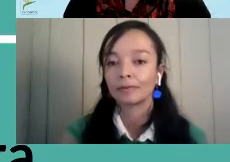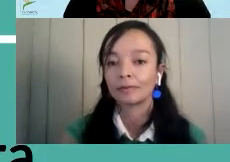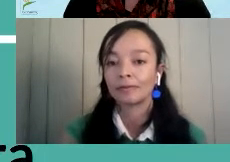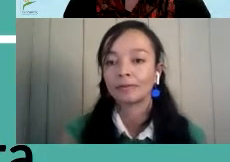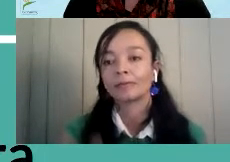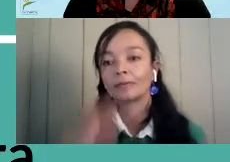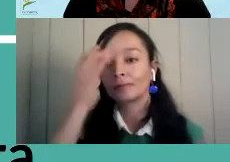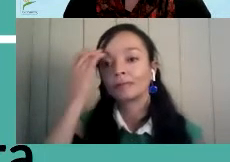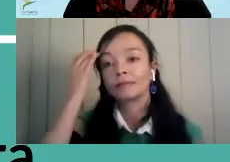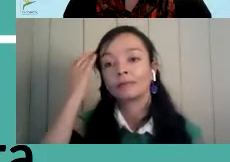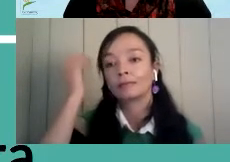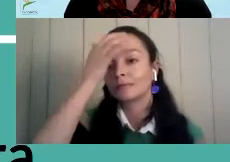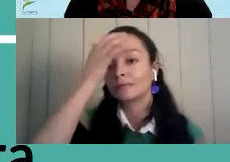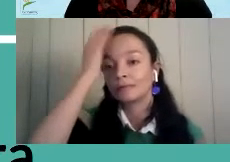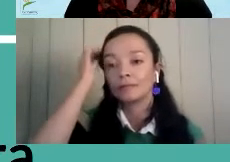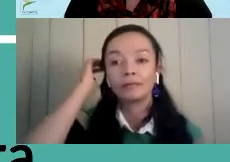¿Sí?